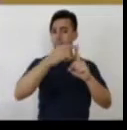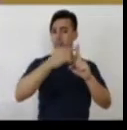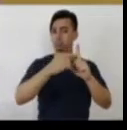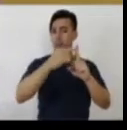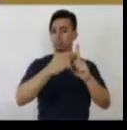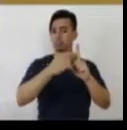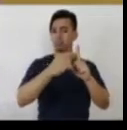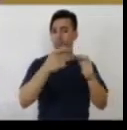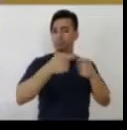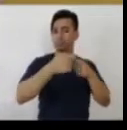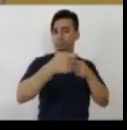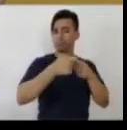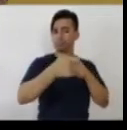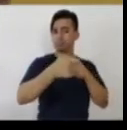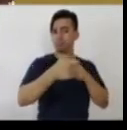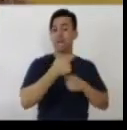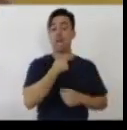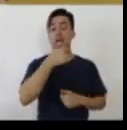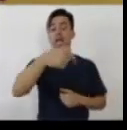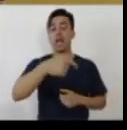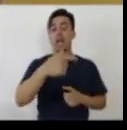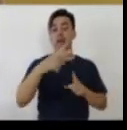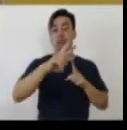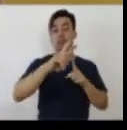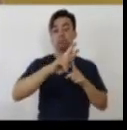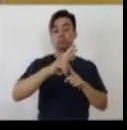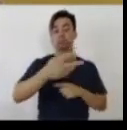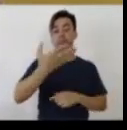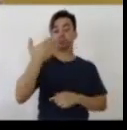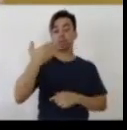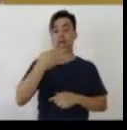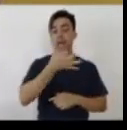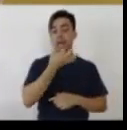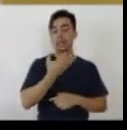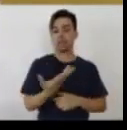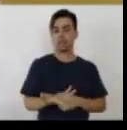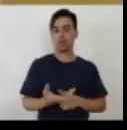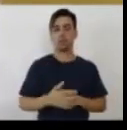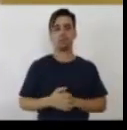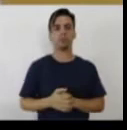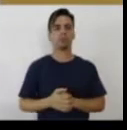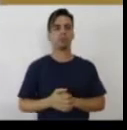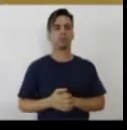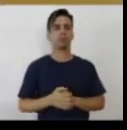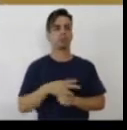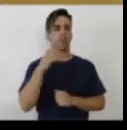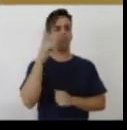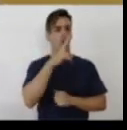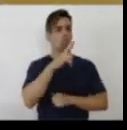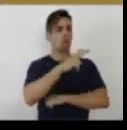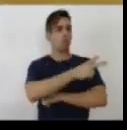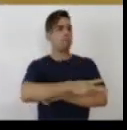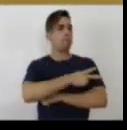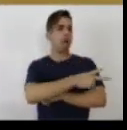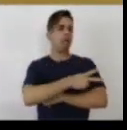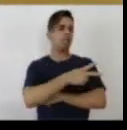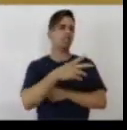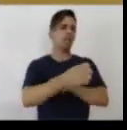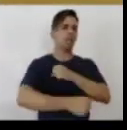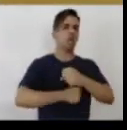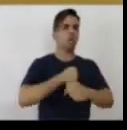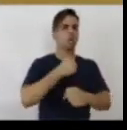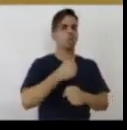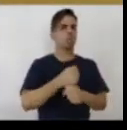medir la temperatura. Como en el ejemplo de la clase anterior, del tema anterior, vemos que hay países